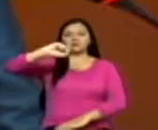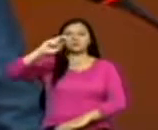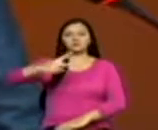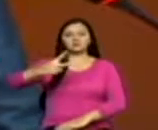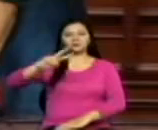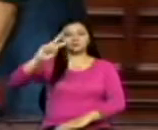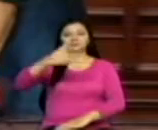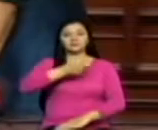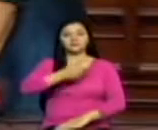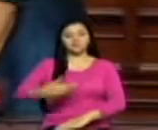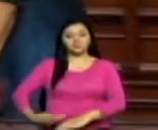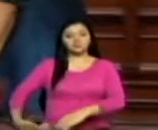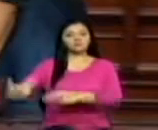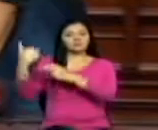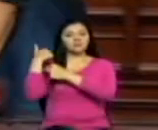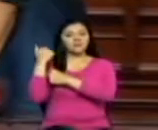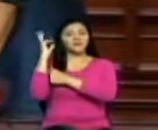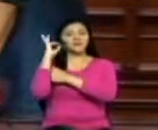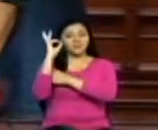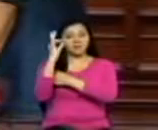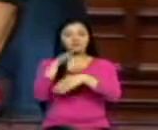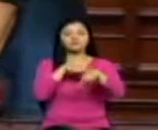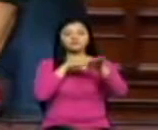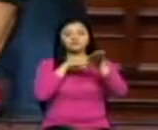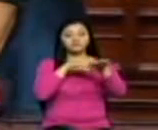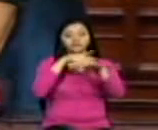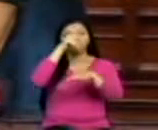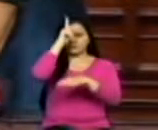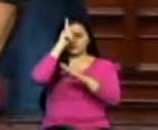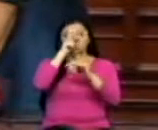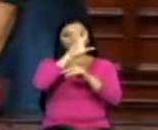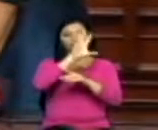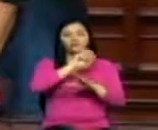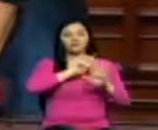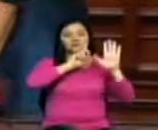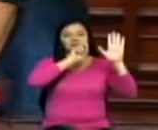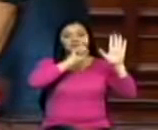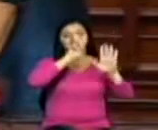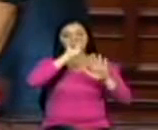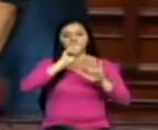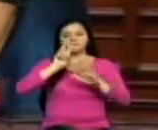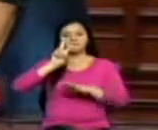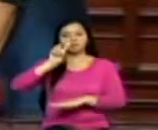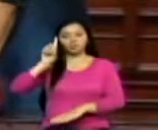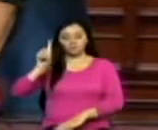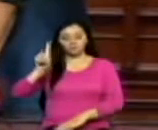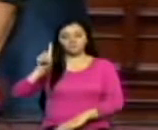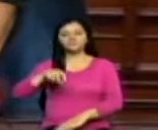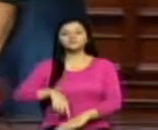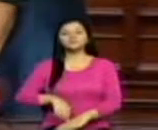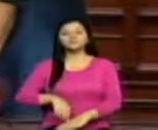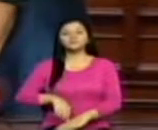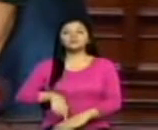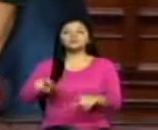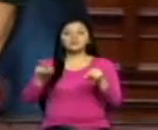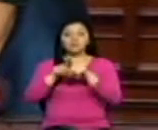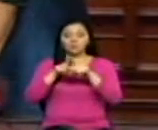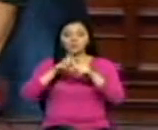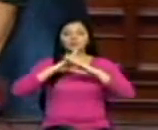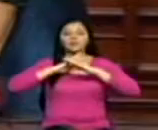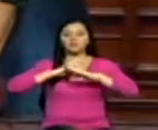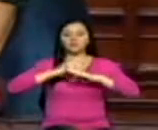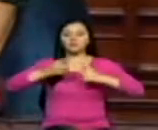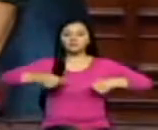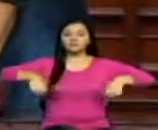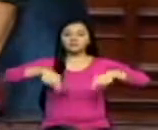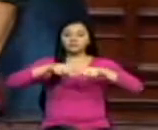la República que le ha confiado la Nación para el periodo presidencial 2016-2021, así como defender la